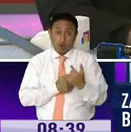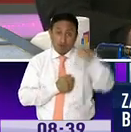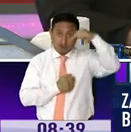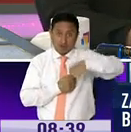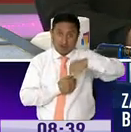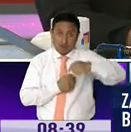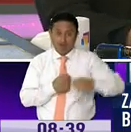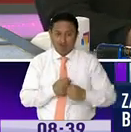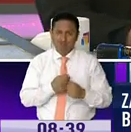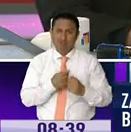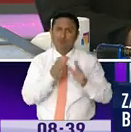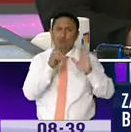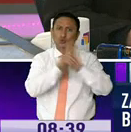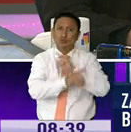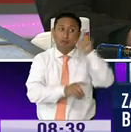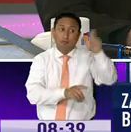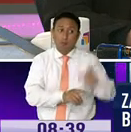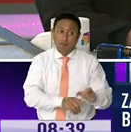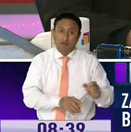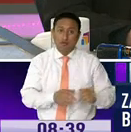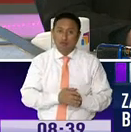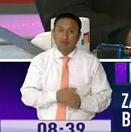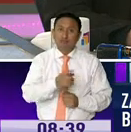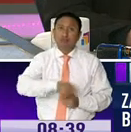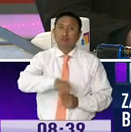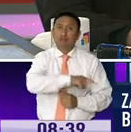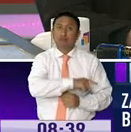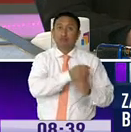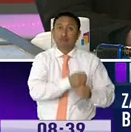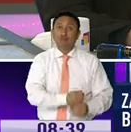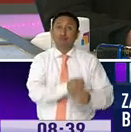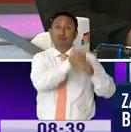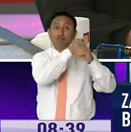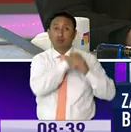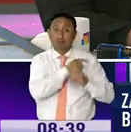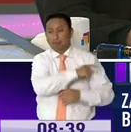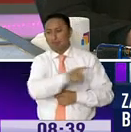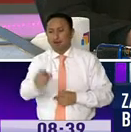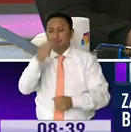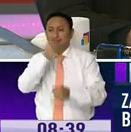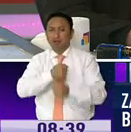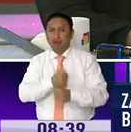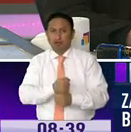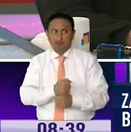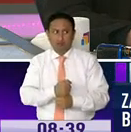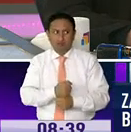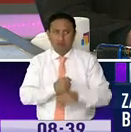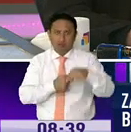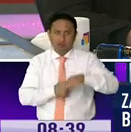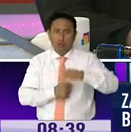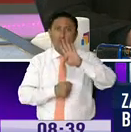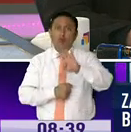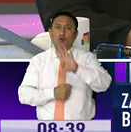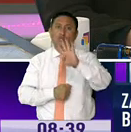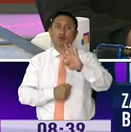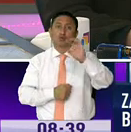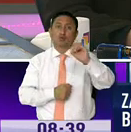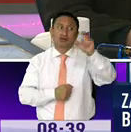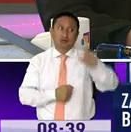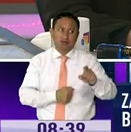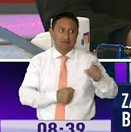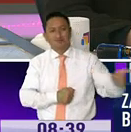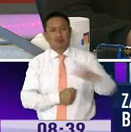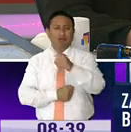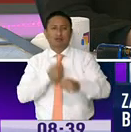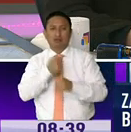recibiendo también denuncias de ciudadanos que están siendo obligados a trabajar. Nosotros ya tenemos 440 casos de estos,